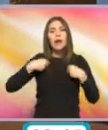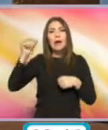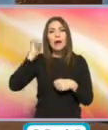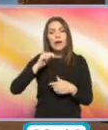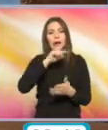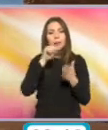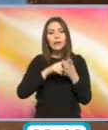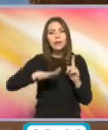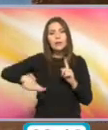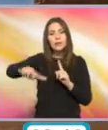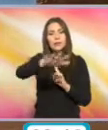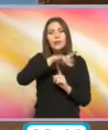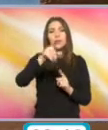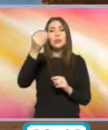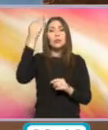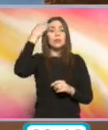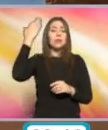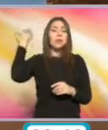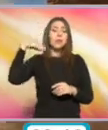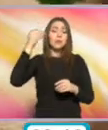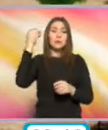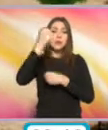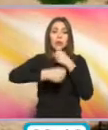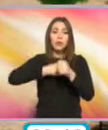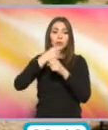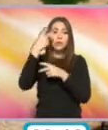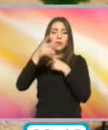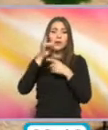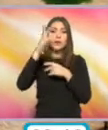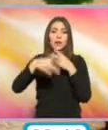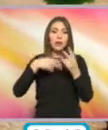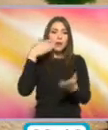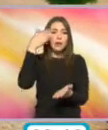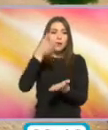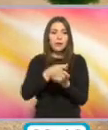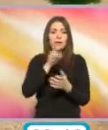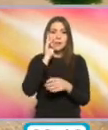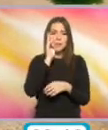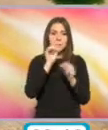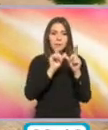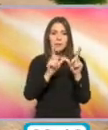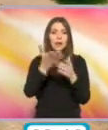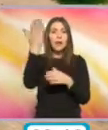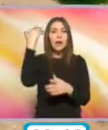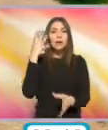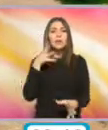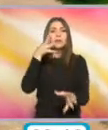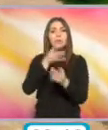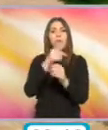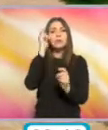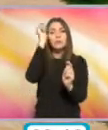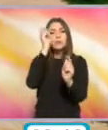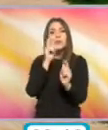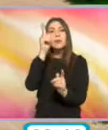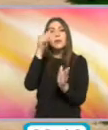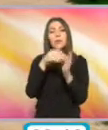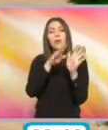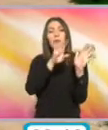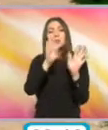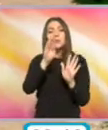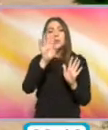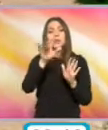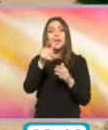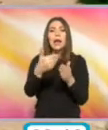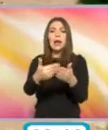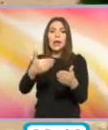Yo fui hace muchísimos años, incluso antes, ahí la tenemos en pantalla, antes de que la restauraran, en 1995 abrió sus puertas. Yo fui